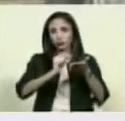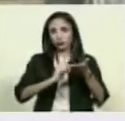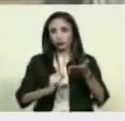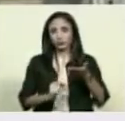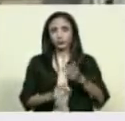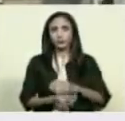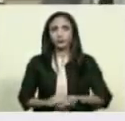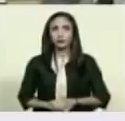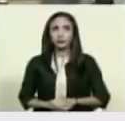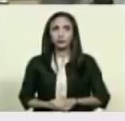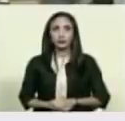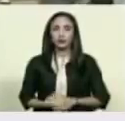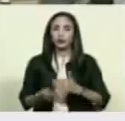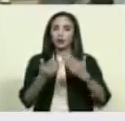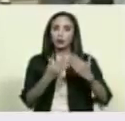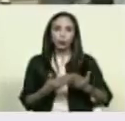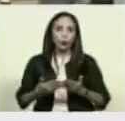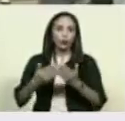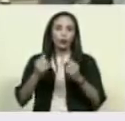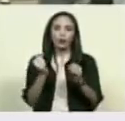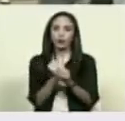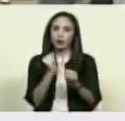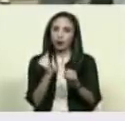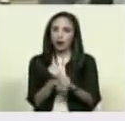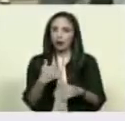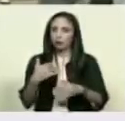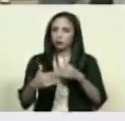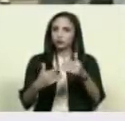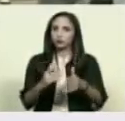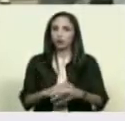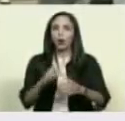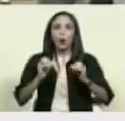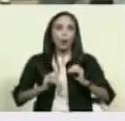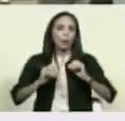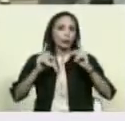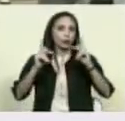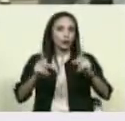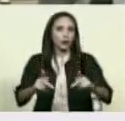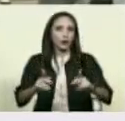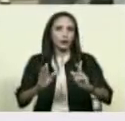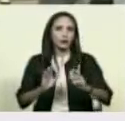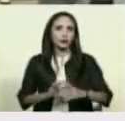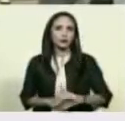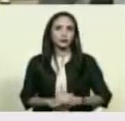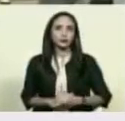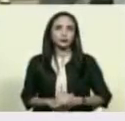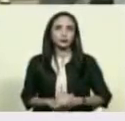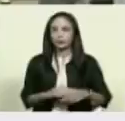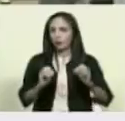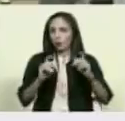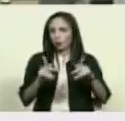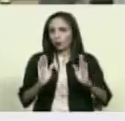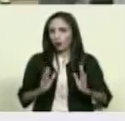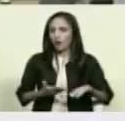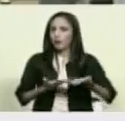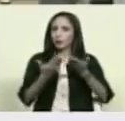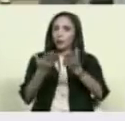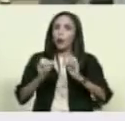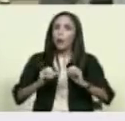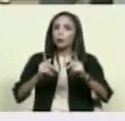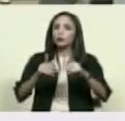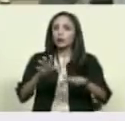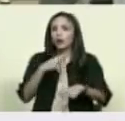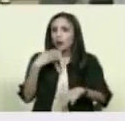para el trabajo, para el estudio, para lo bueno. Es la juventud para la oportunidad. Abrirle oportunidades a la juventud del